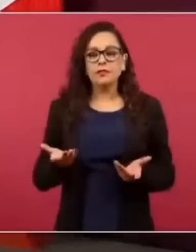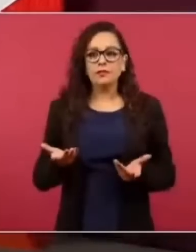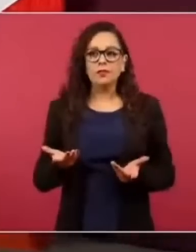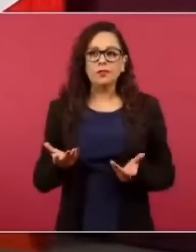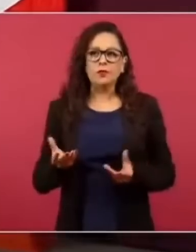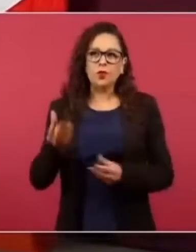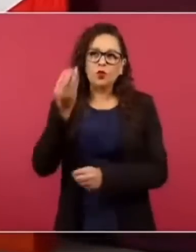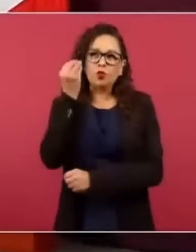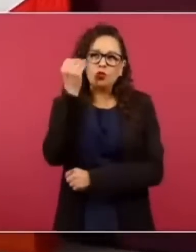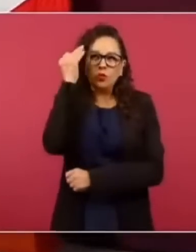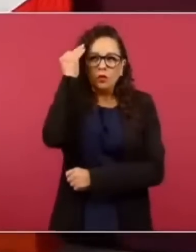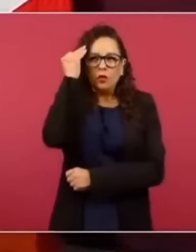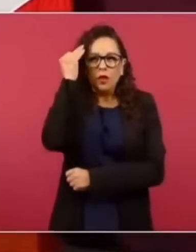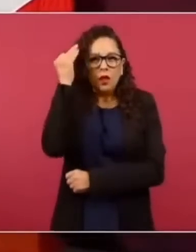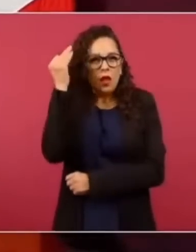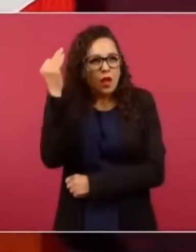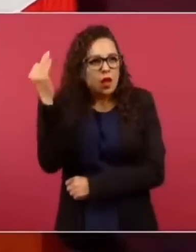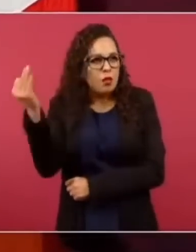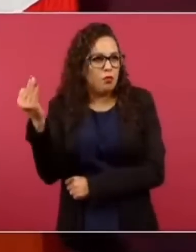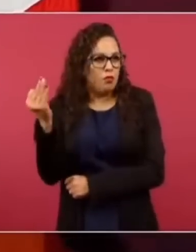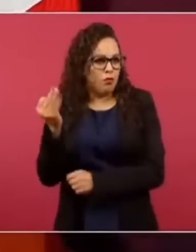¿cómo tanto tiempo?